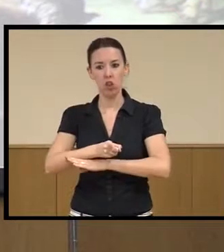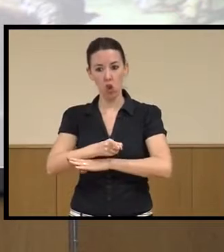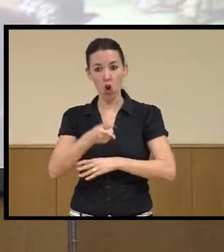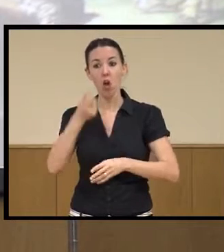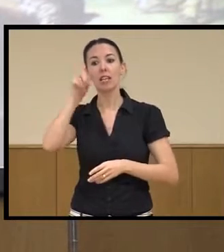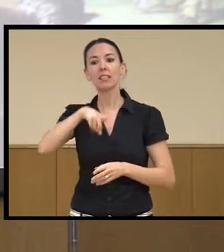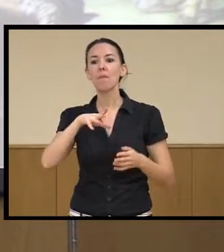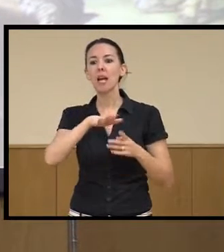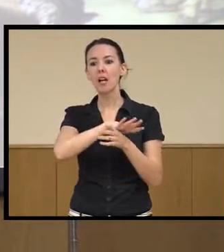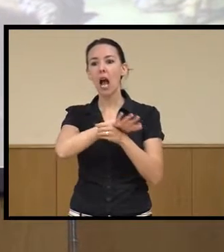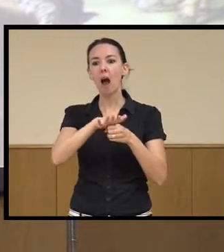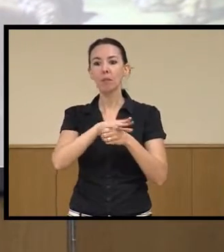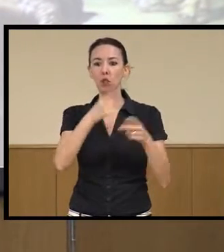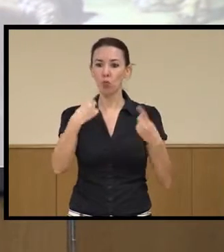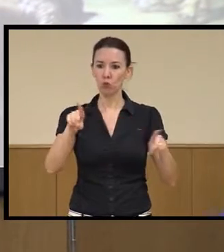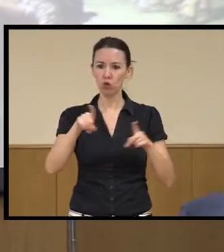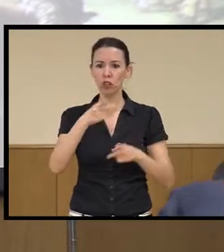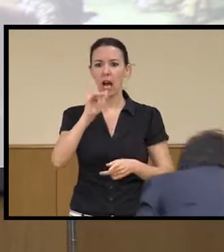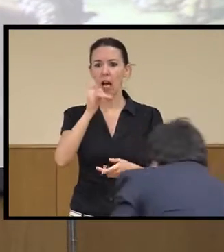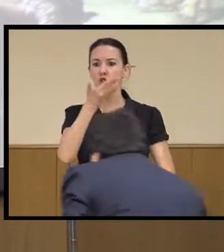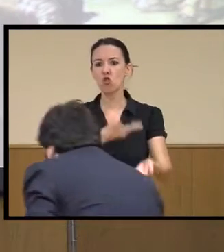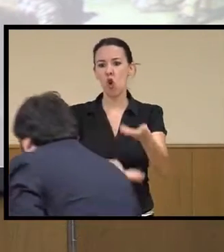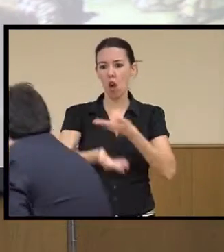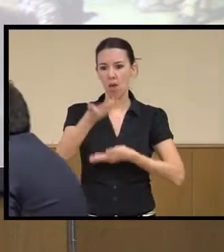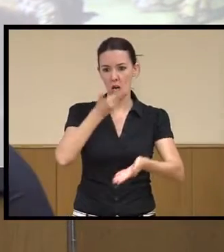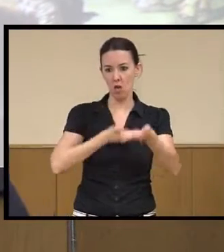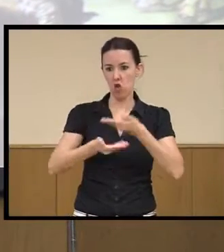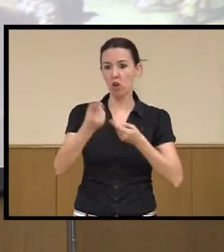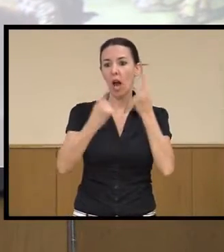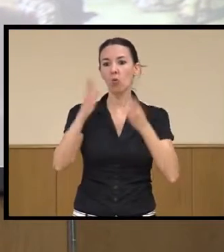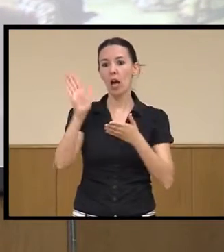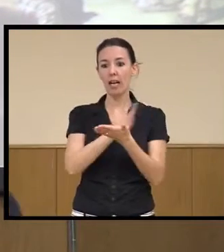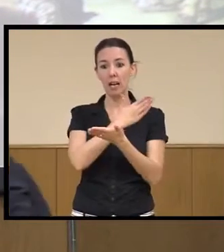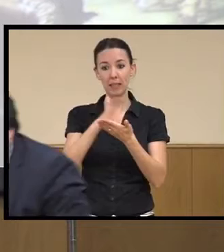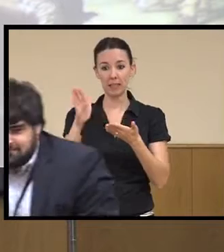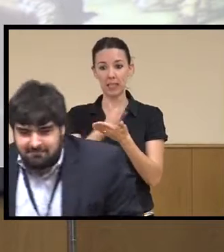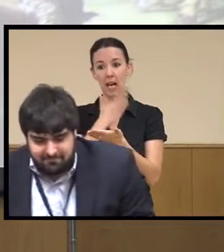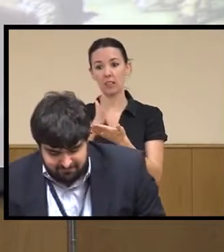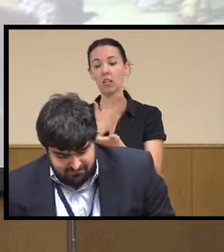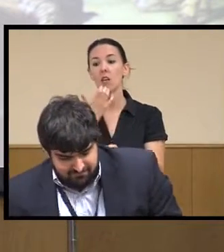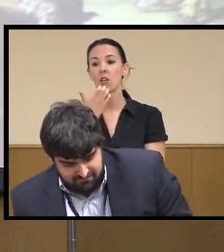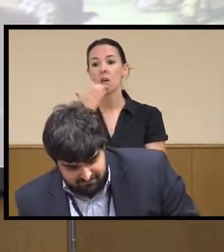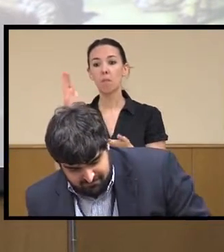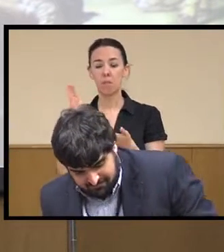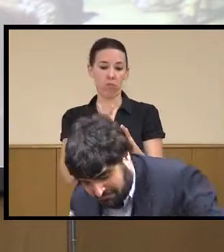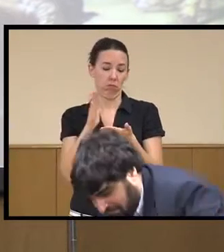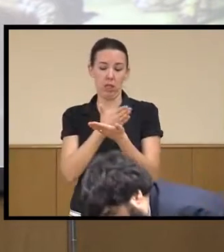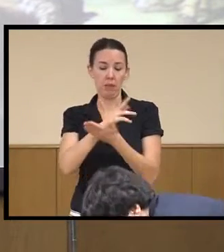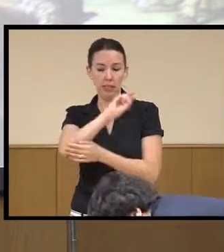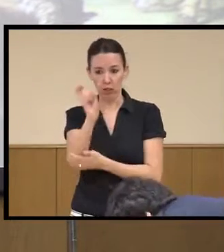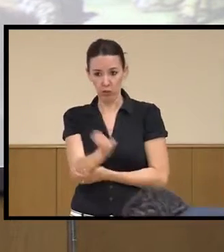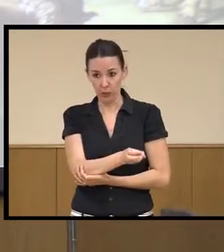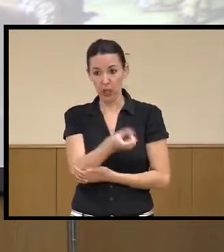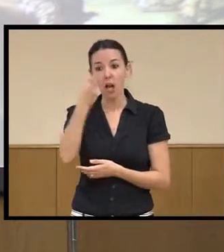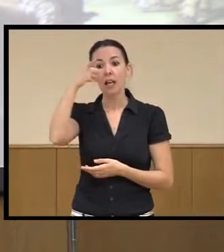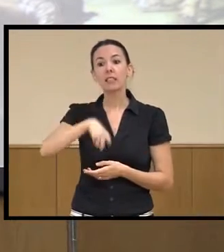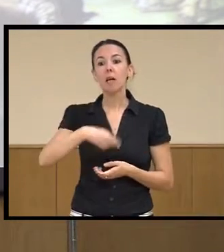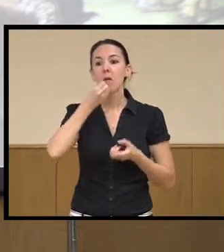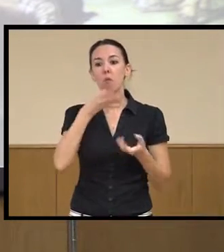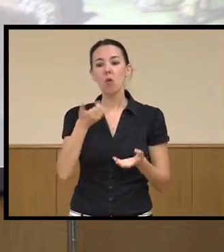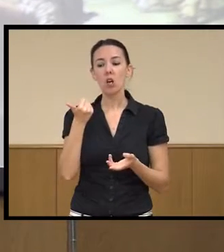en el ámbito de la música, ha realizado diversas colaboraciones en algunas revistas, entre las que destaca la revista Scherzo. Además, bueno,